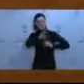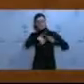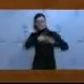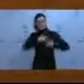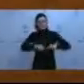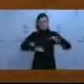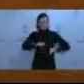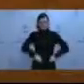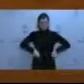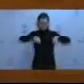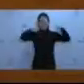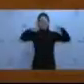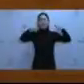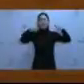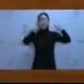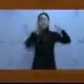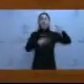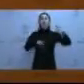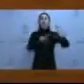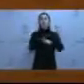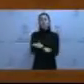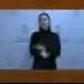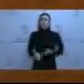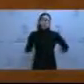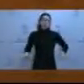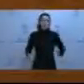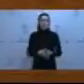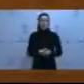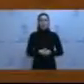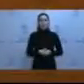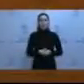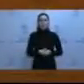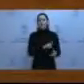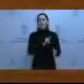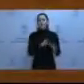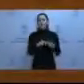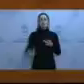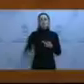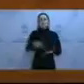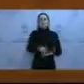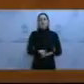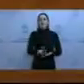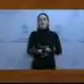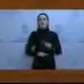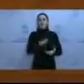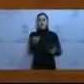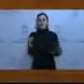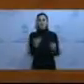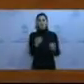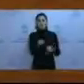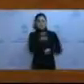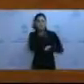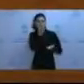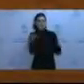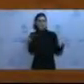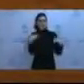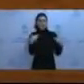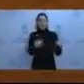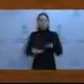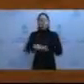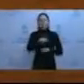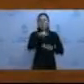ya me dirá dónde está su gestión, ¿no? Segundo, ustedes tienen que explicitar qué van a hacer, que no ha dicho nada, con las actuaciones de la sociedad que tienen en